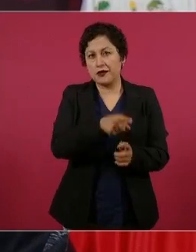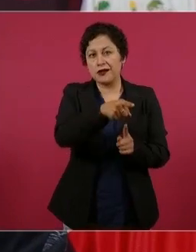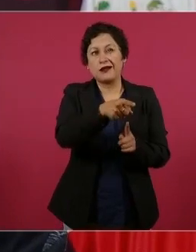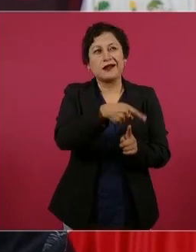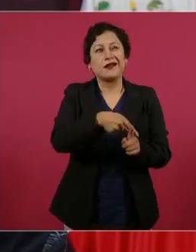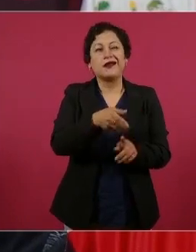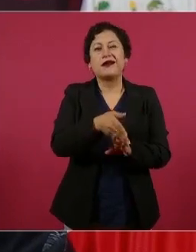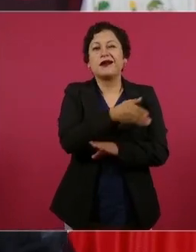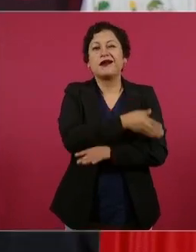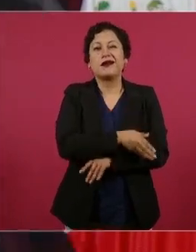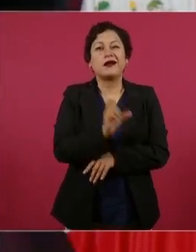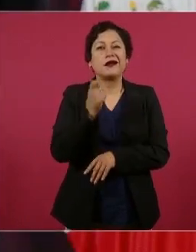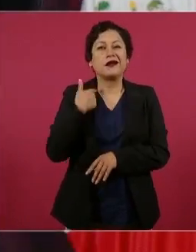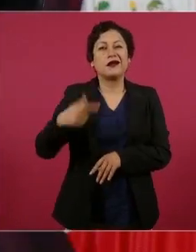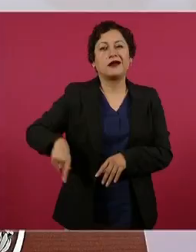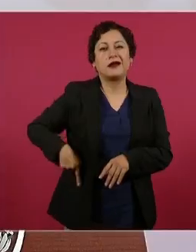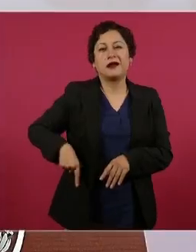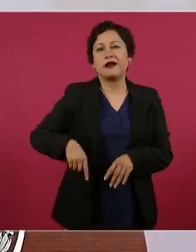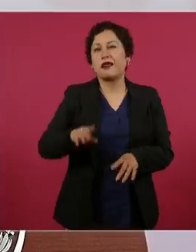pagaban, porque